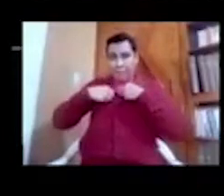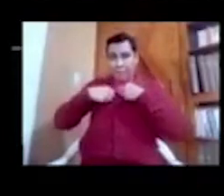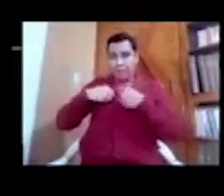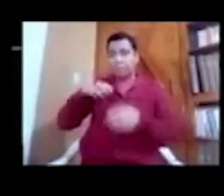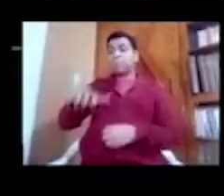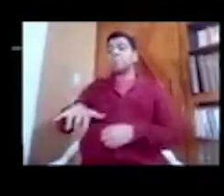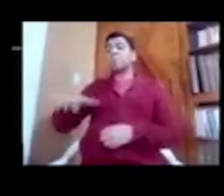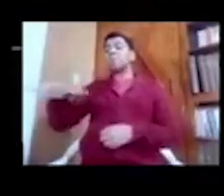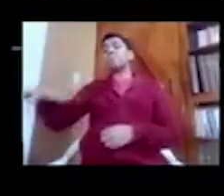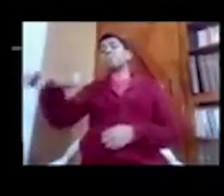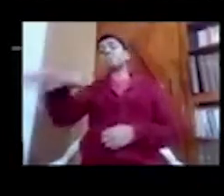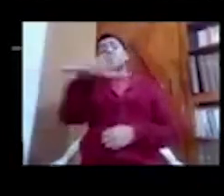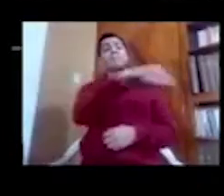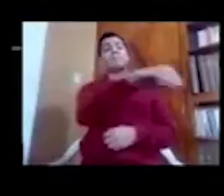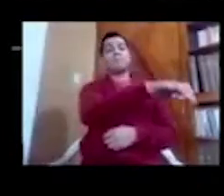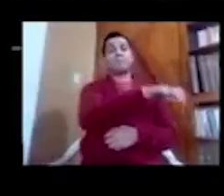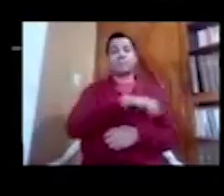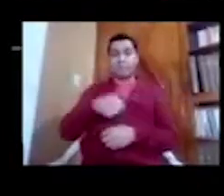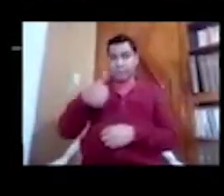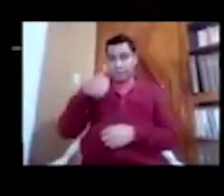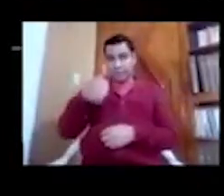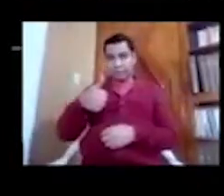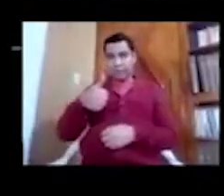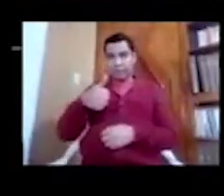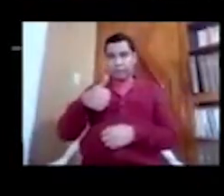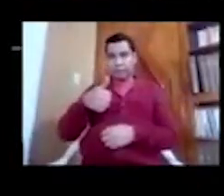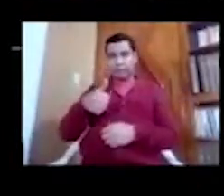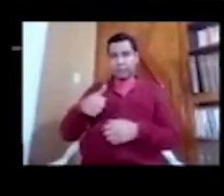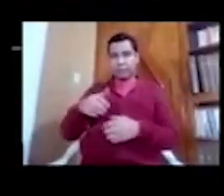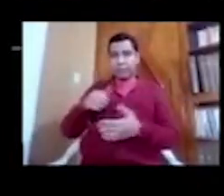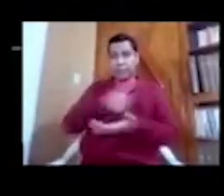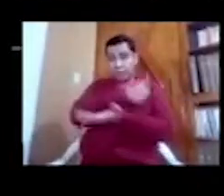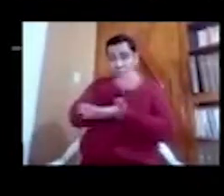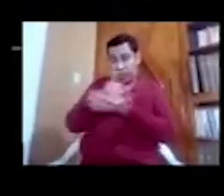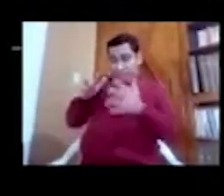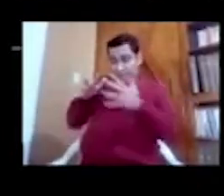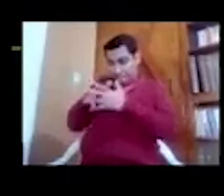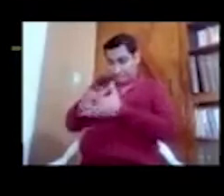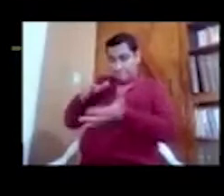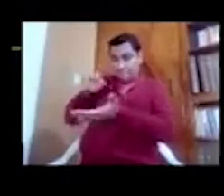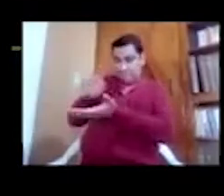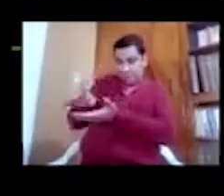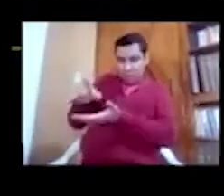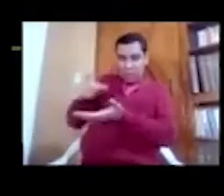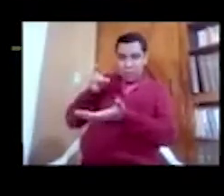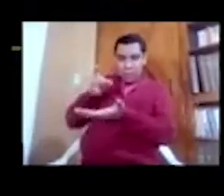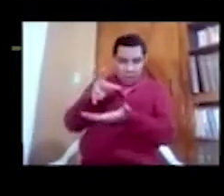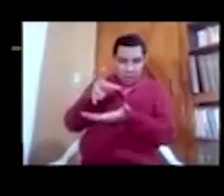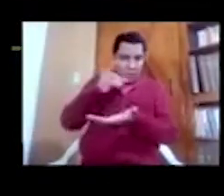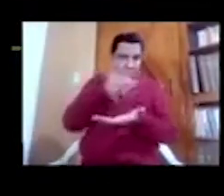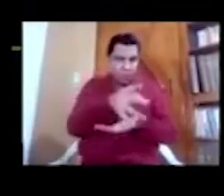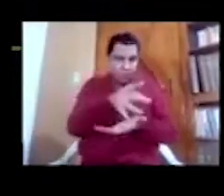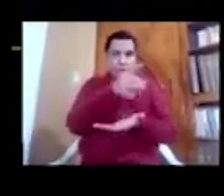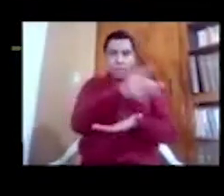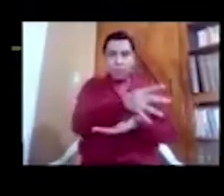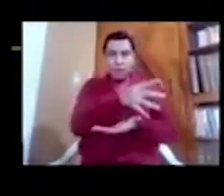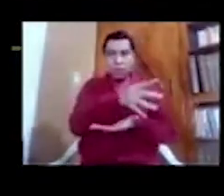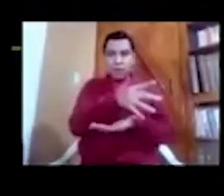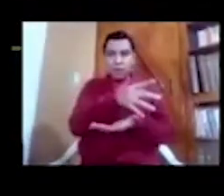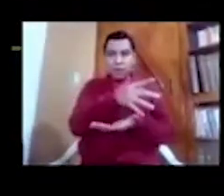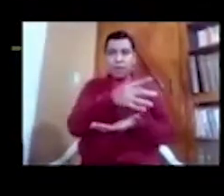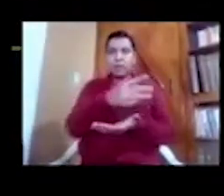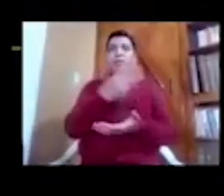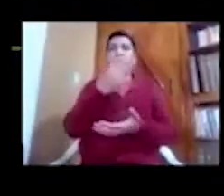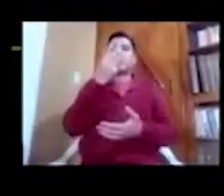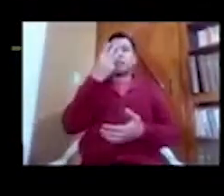las ciudades en las que van haciendo guerras, y ellos se quedan con tres partes de seis